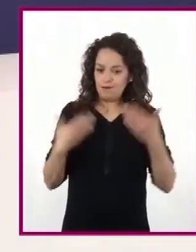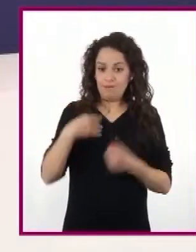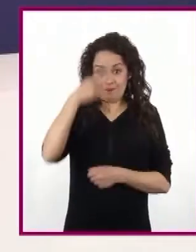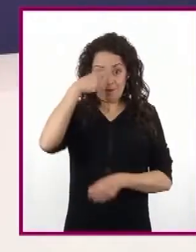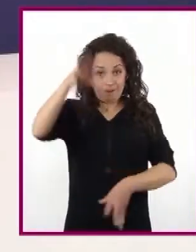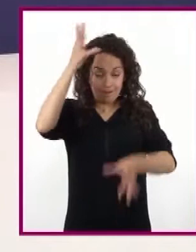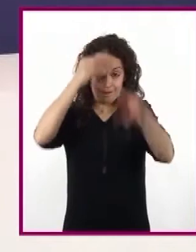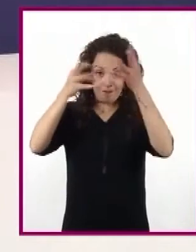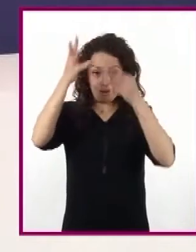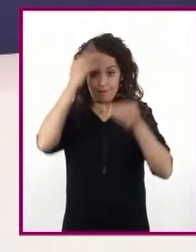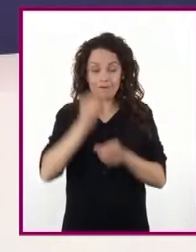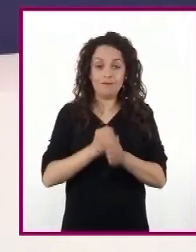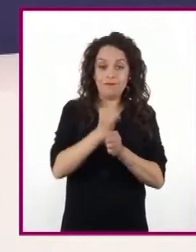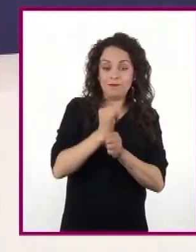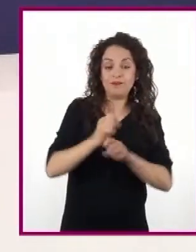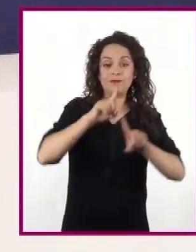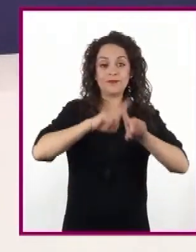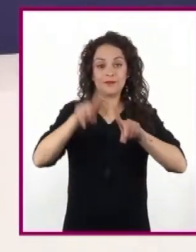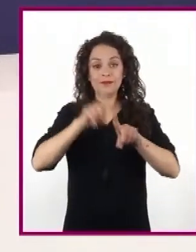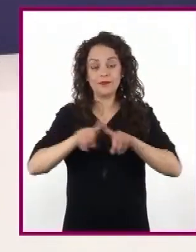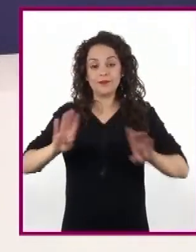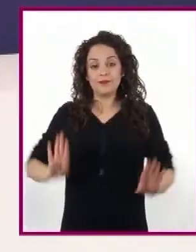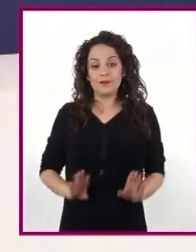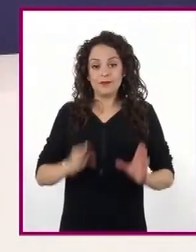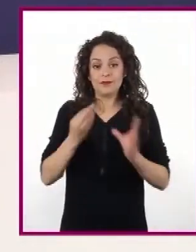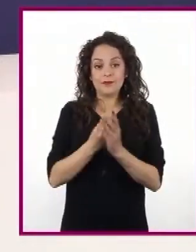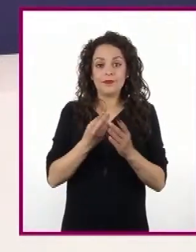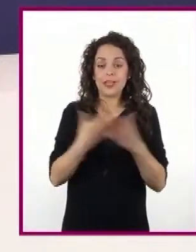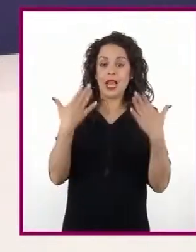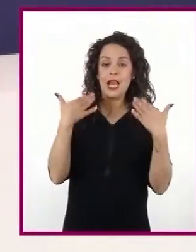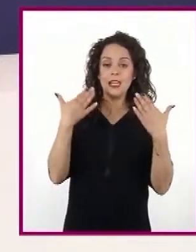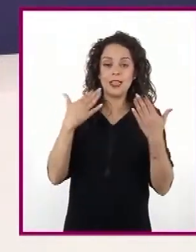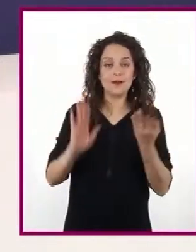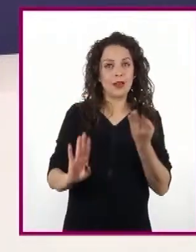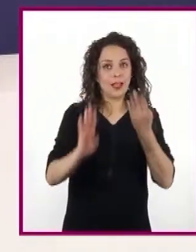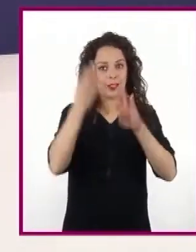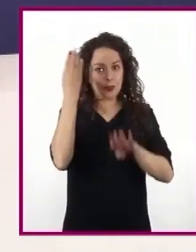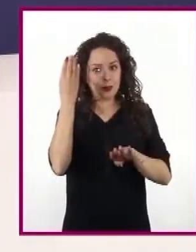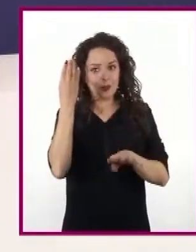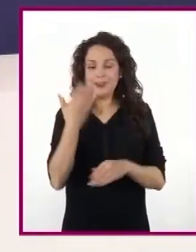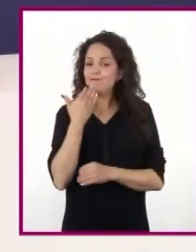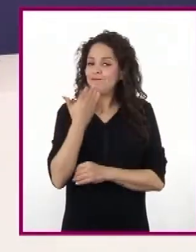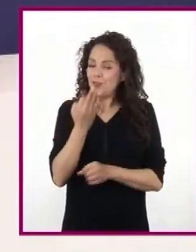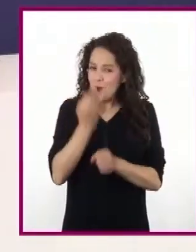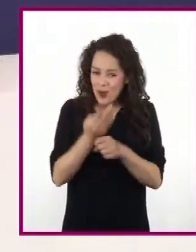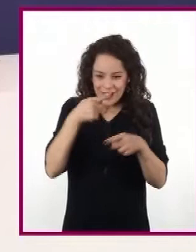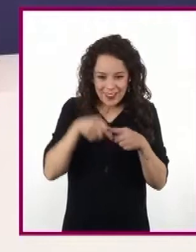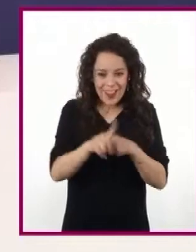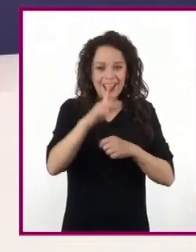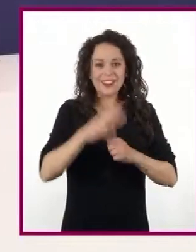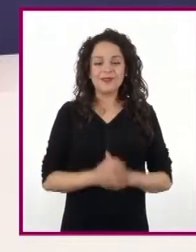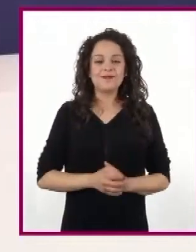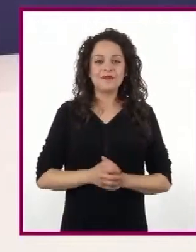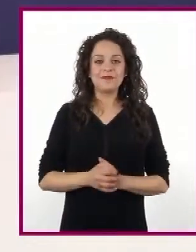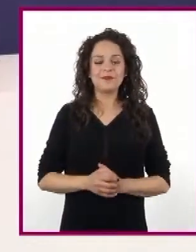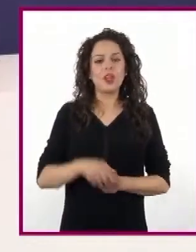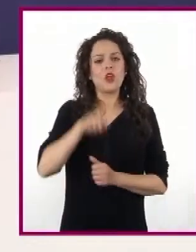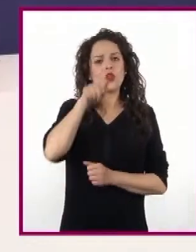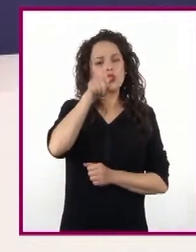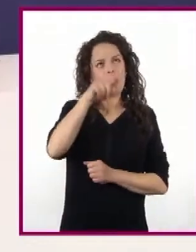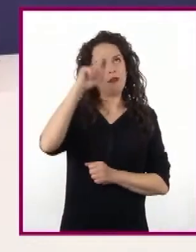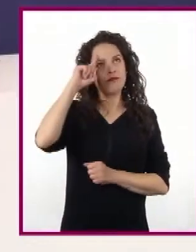todo sobre los tipos de climas en el mundo. Bien, es momento de iniciar. ¿Se han